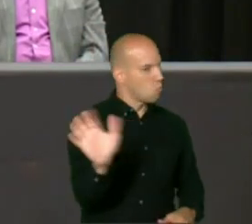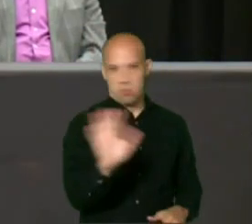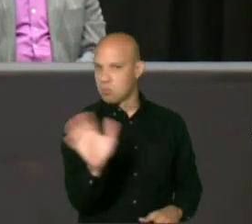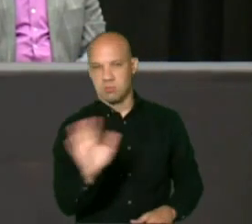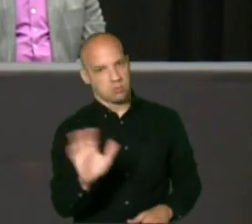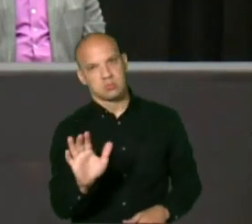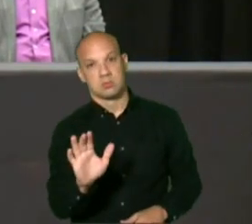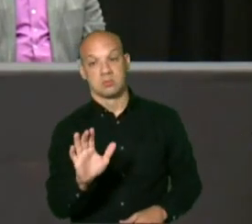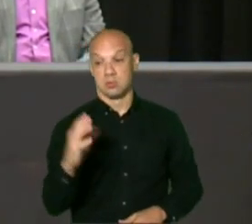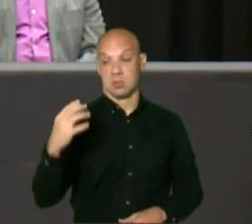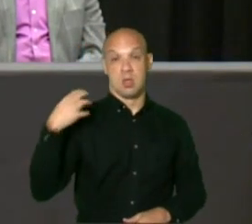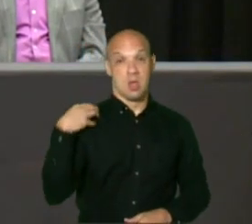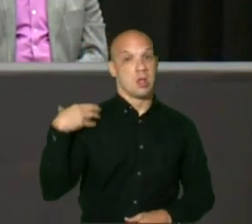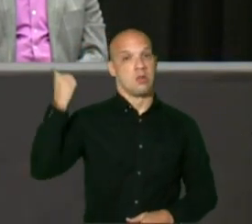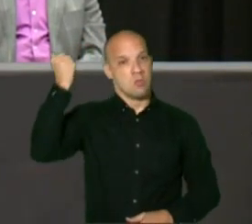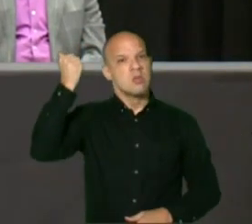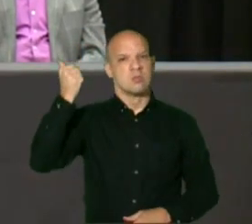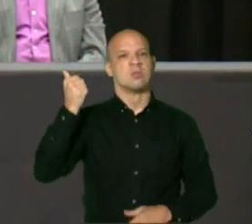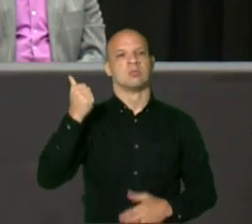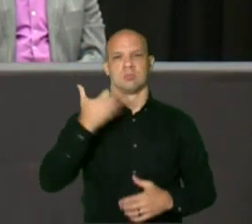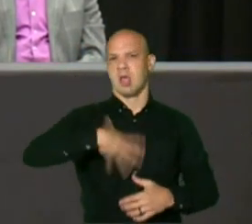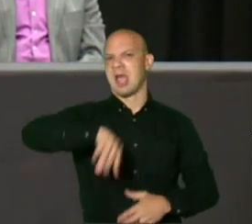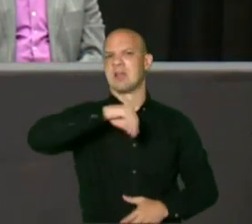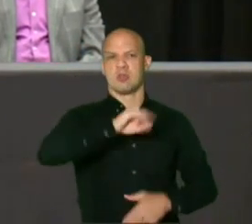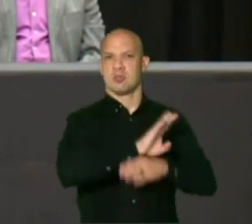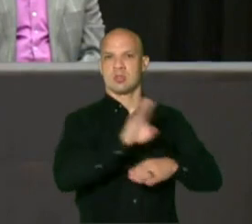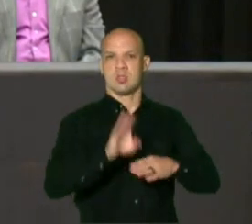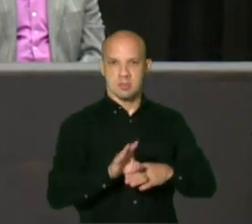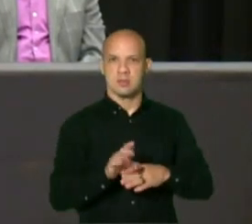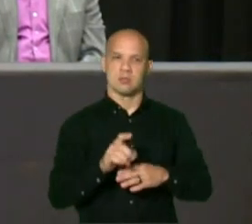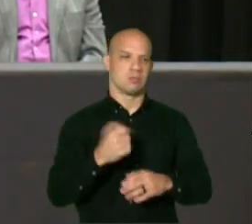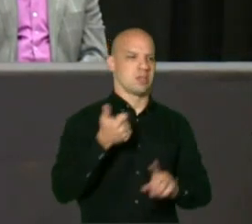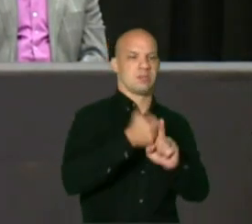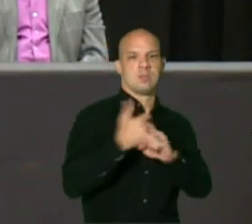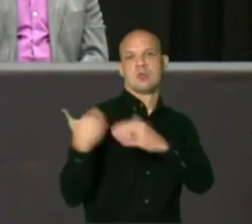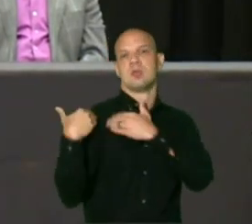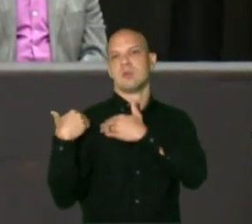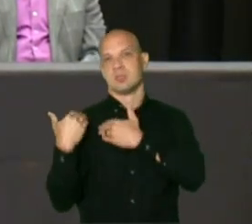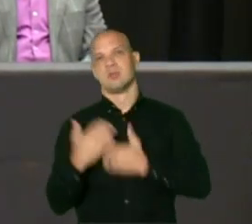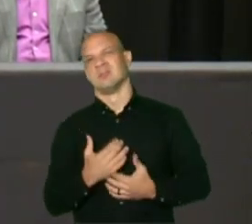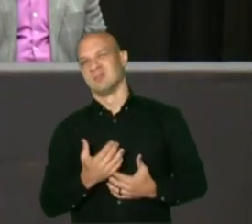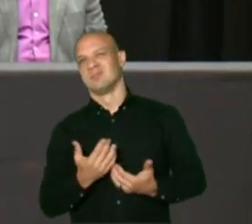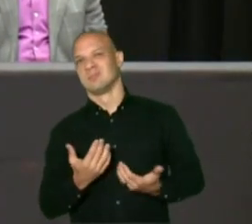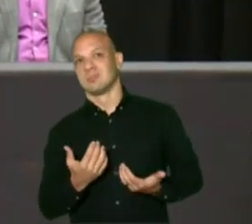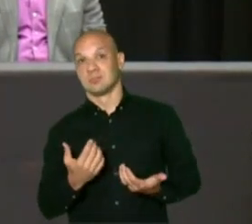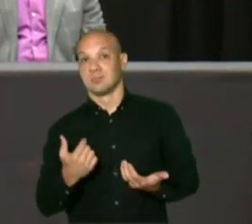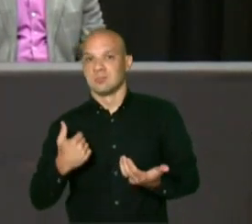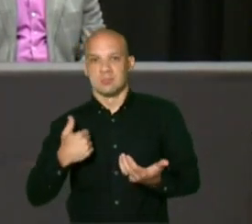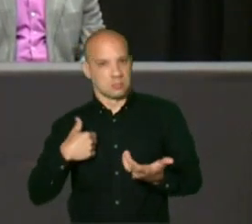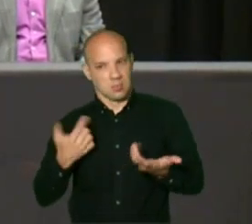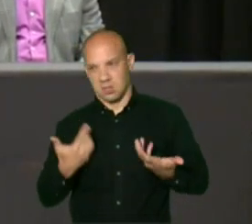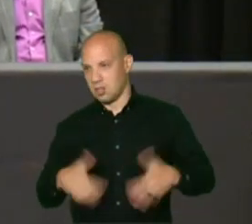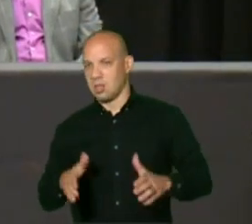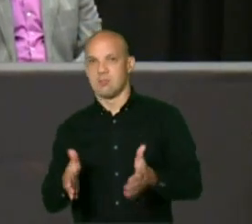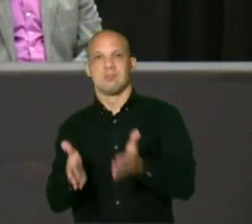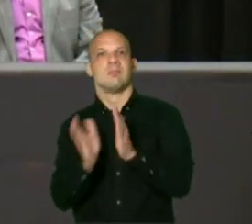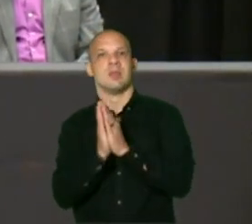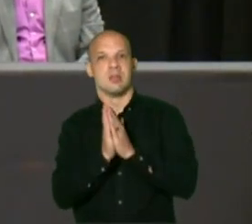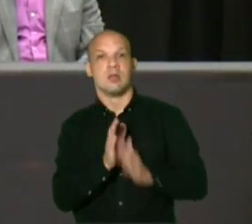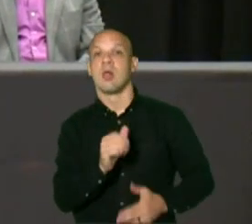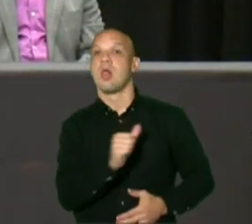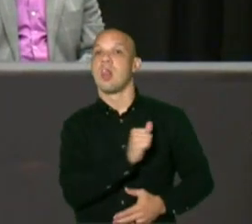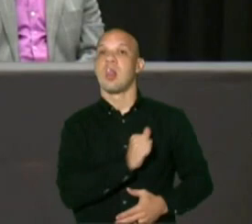del establecimiento será responsable de ese cumplimiento. No queremos ver, principalmente, y se lo digo porque me lo ha solicitado inclusive